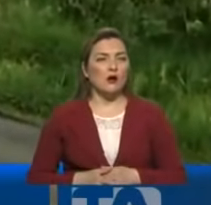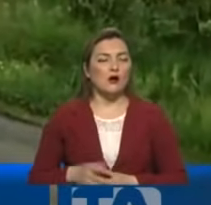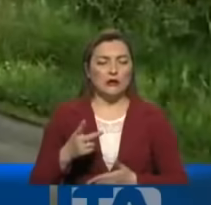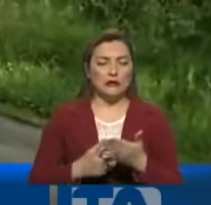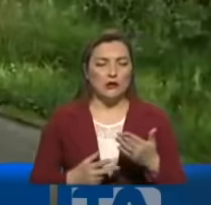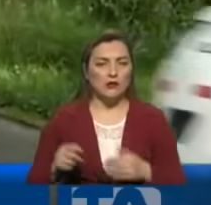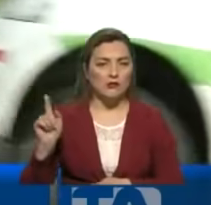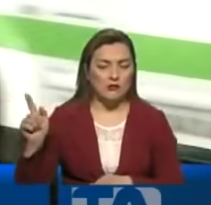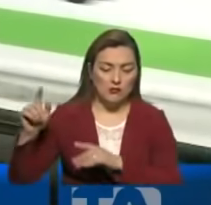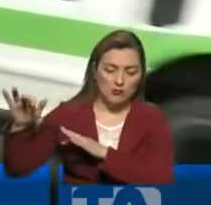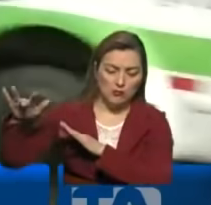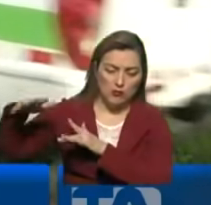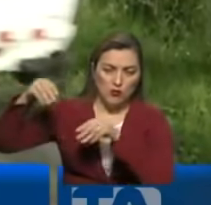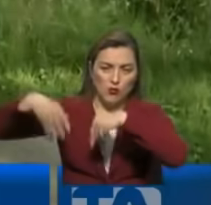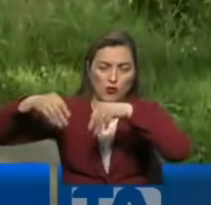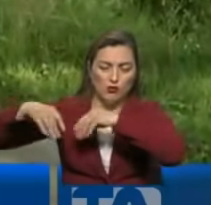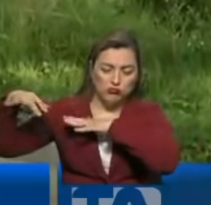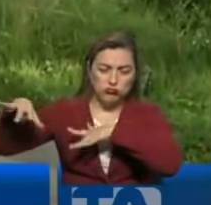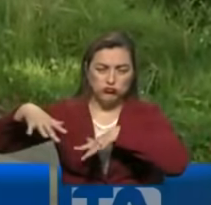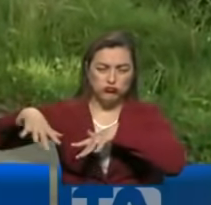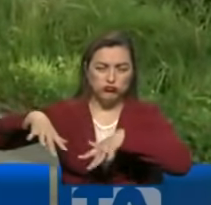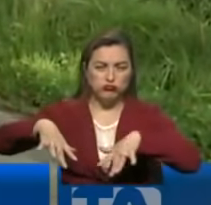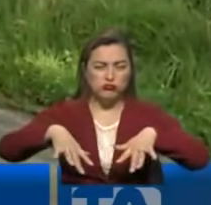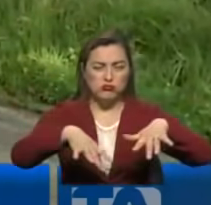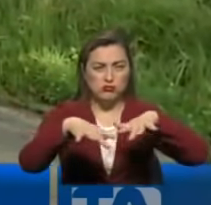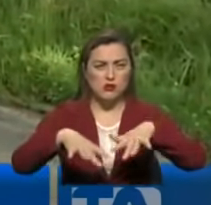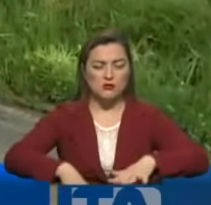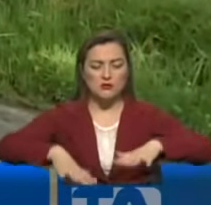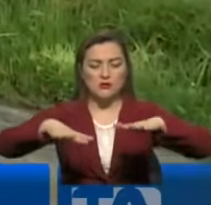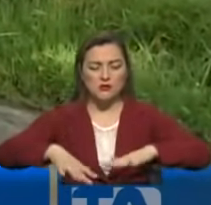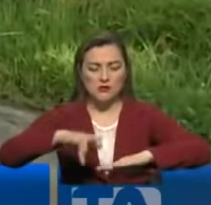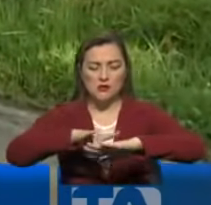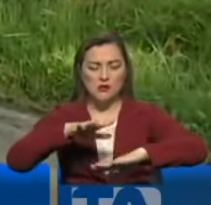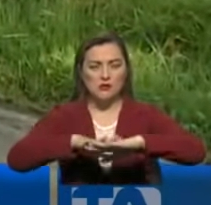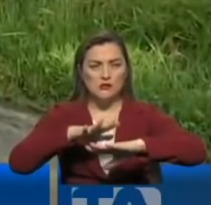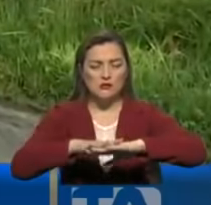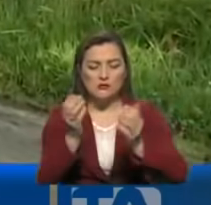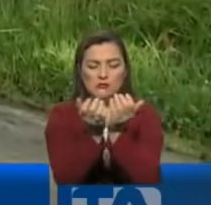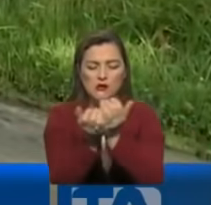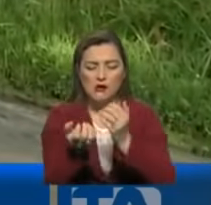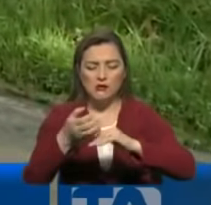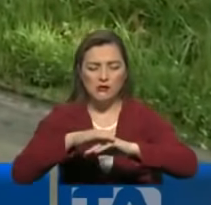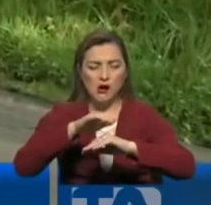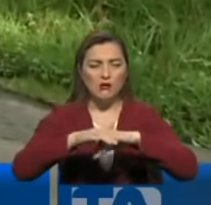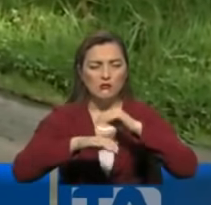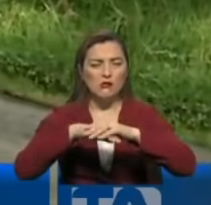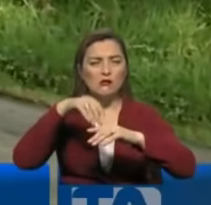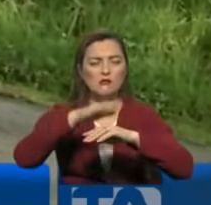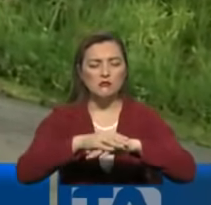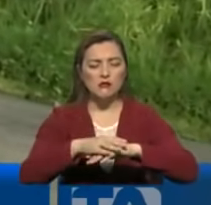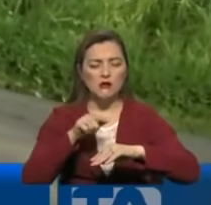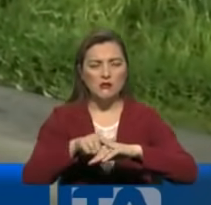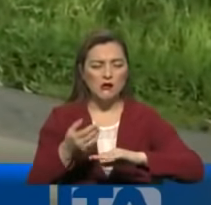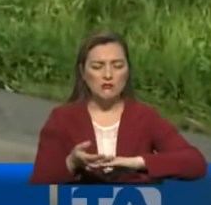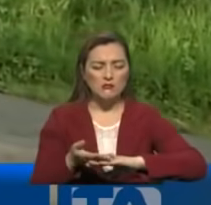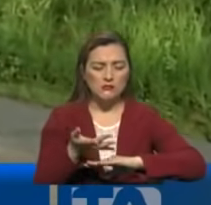un aluvión por esta calle y provoca el taponamiento de las cunetas que a su vez están llenas de escombros y